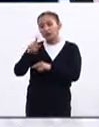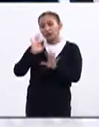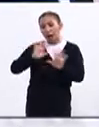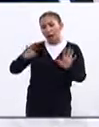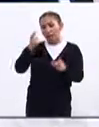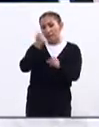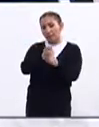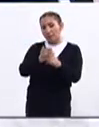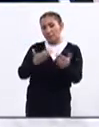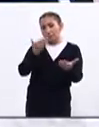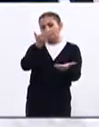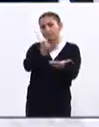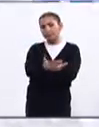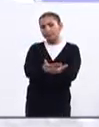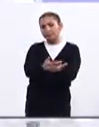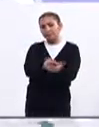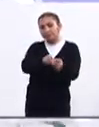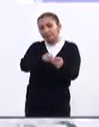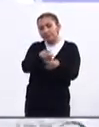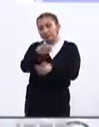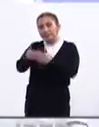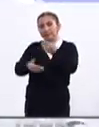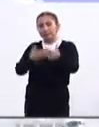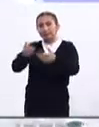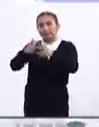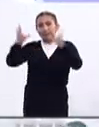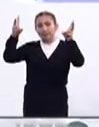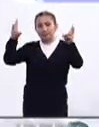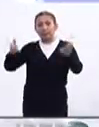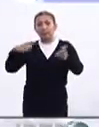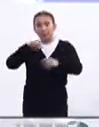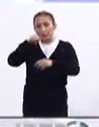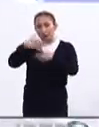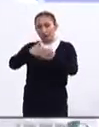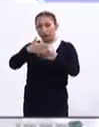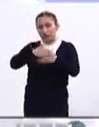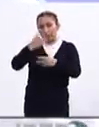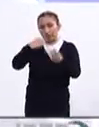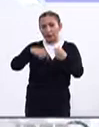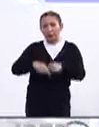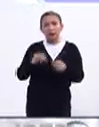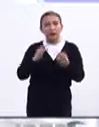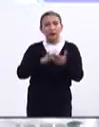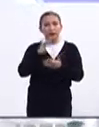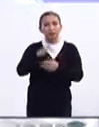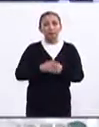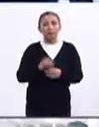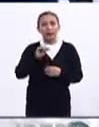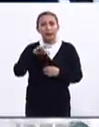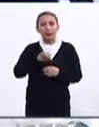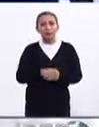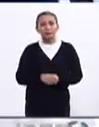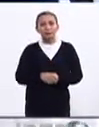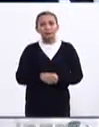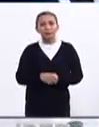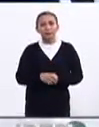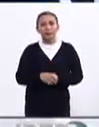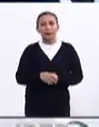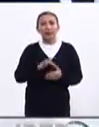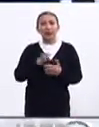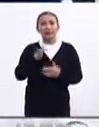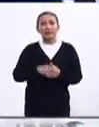pusimos la primera semilla de este gran tema para que próximamente lo vamos a tratar. Muchísimas gracias, Ana. Encantado. Gracias,